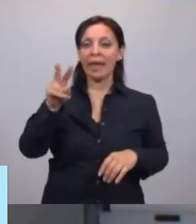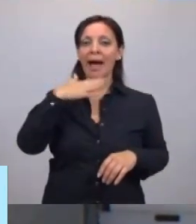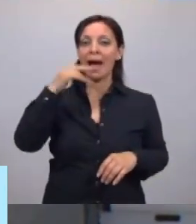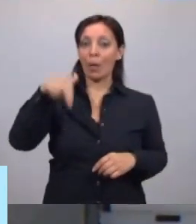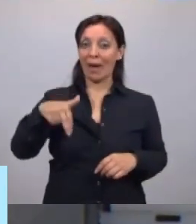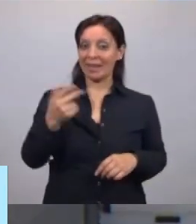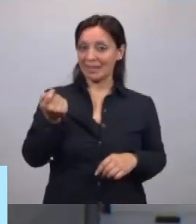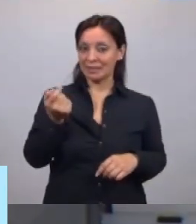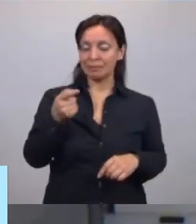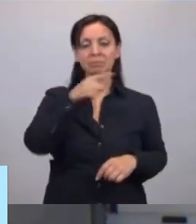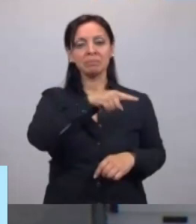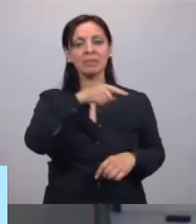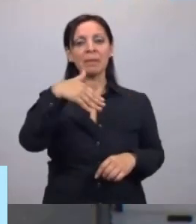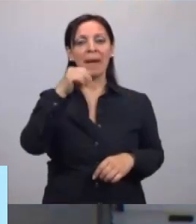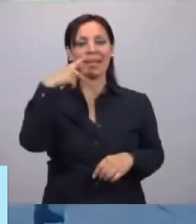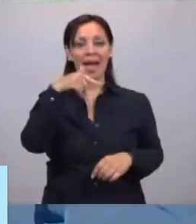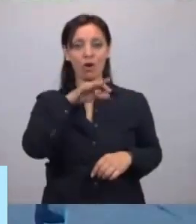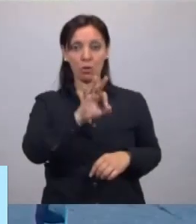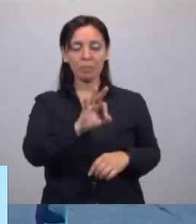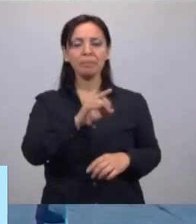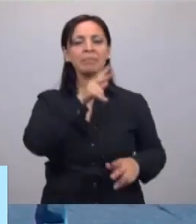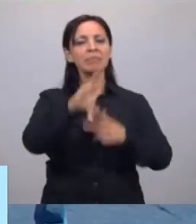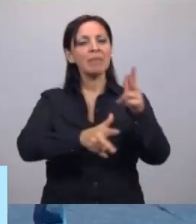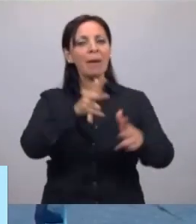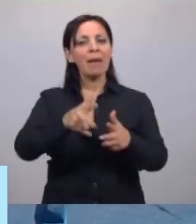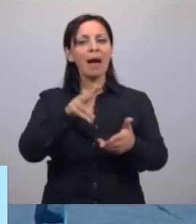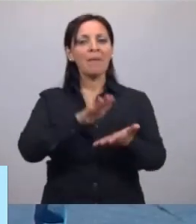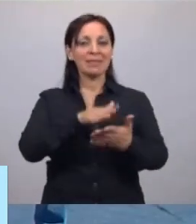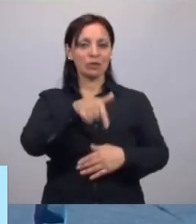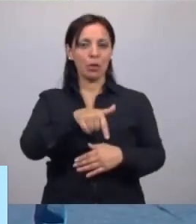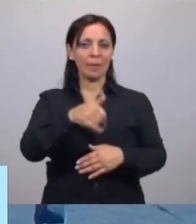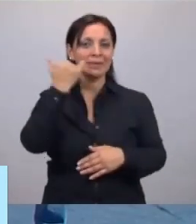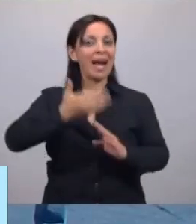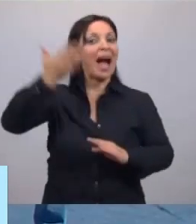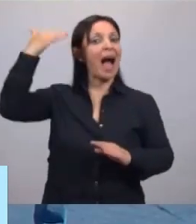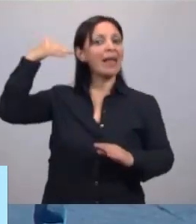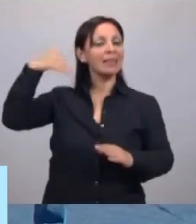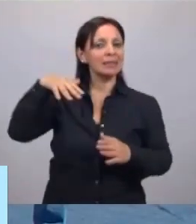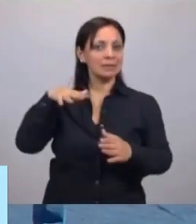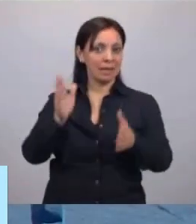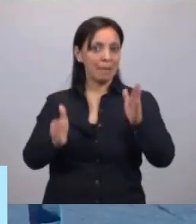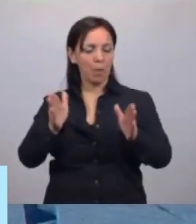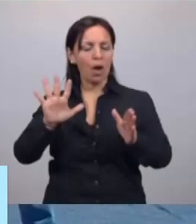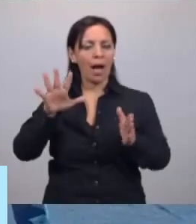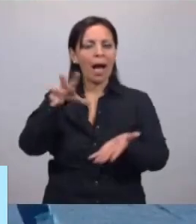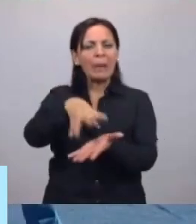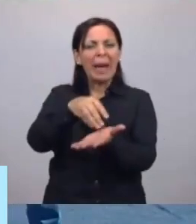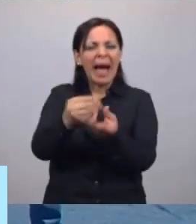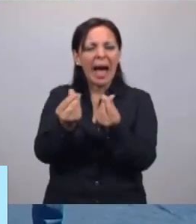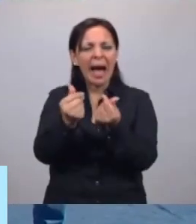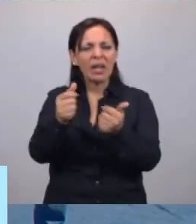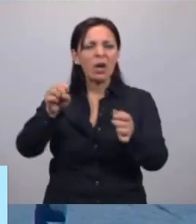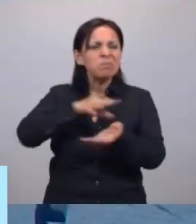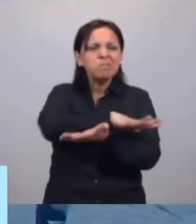y escucharlo a Mariano hablar de que esto Bueno ya era un barrial cuando llovía y esto era un